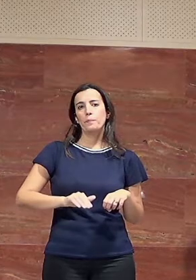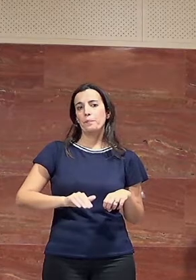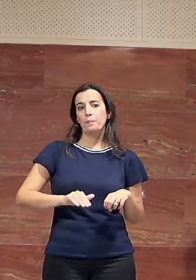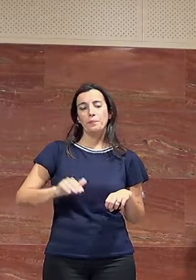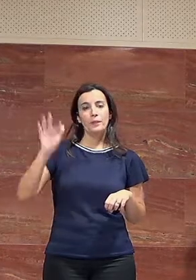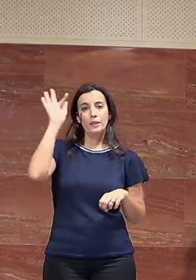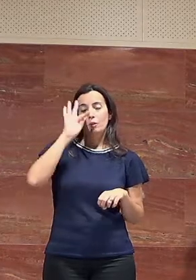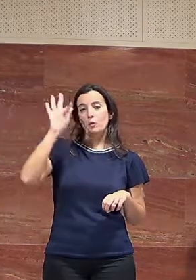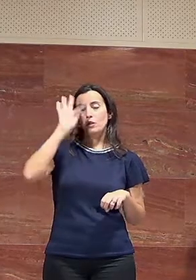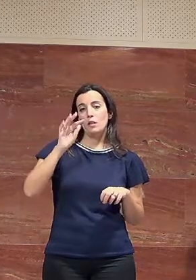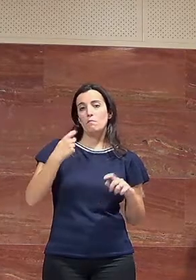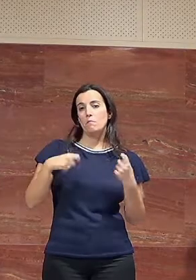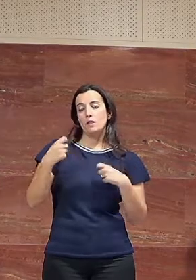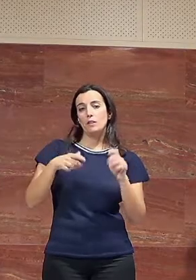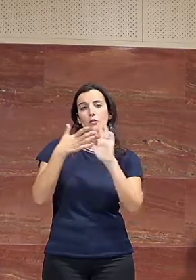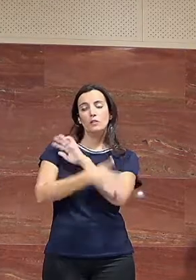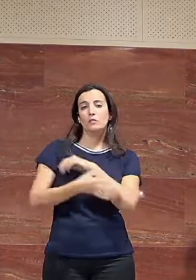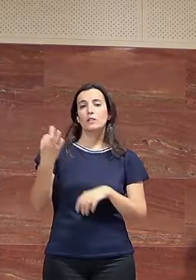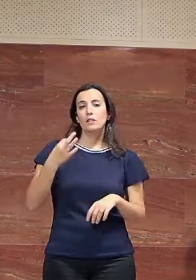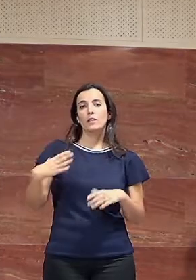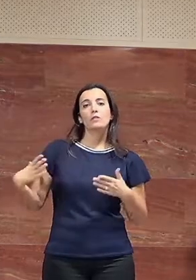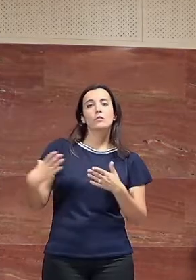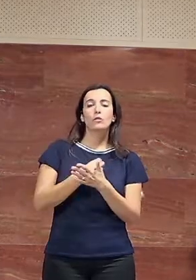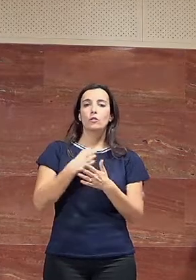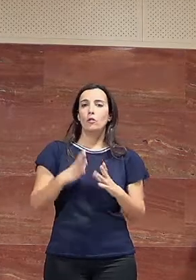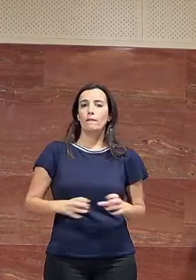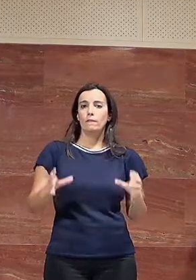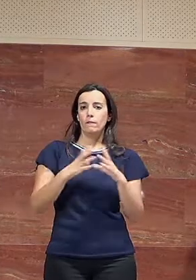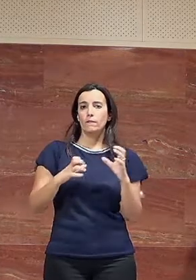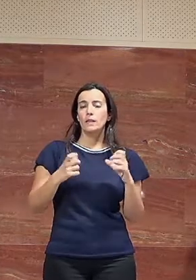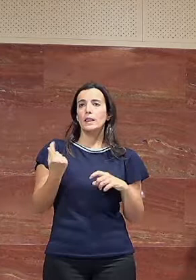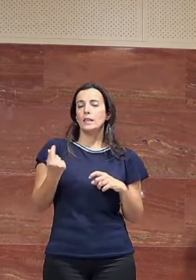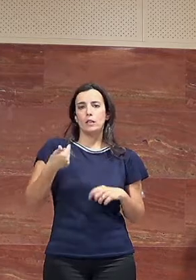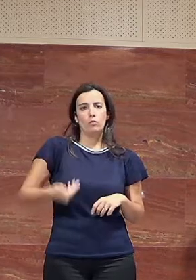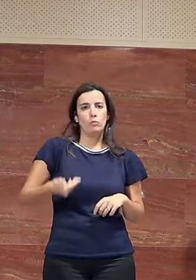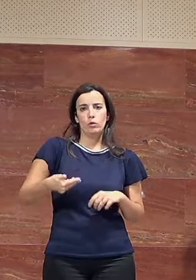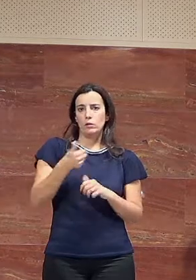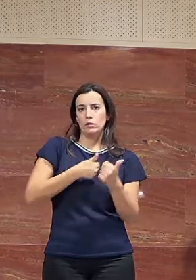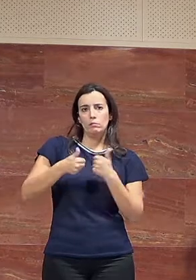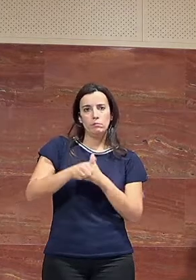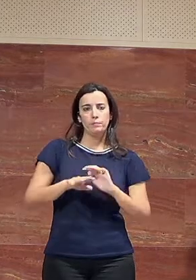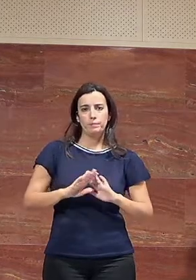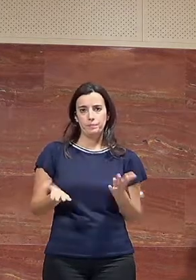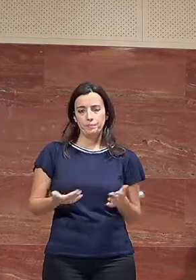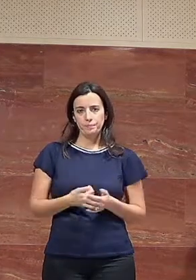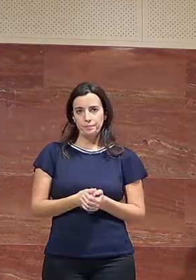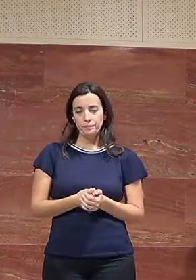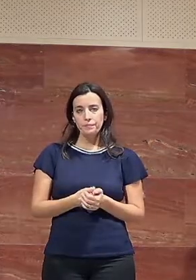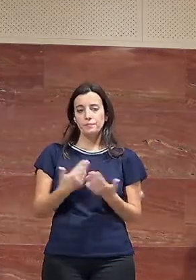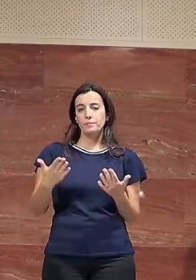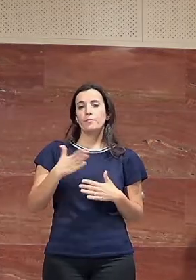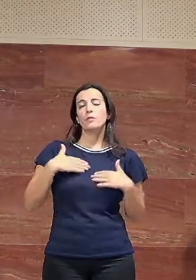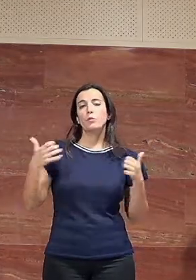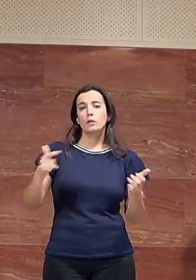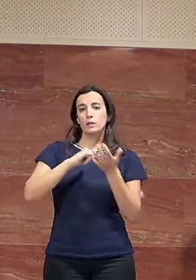teoría del mercado es que todos somos codiciosos y es el dinero el que lo mueve todo. Y de ahí un poco arranca el que finalmente cualquier